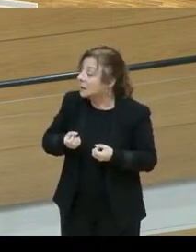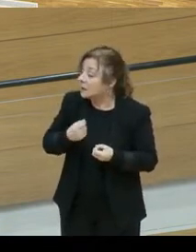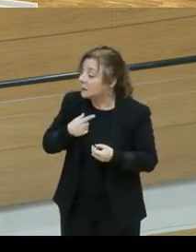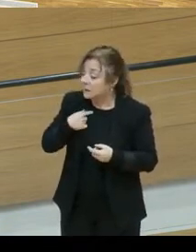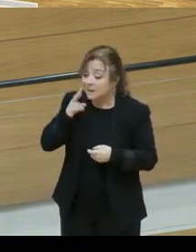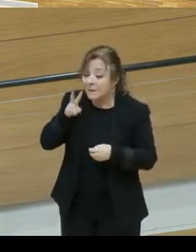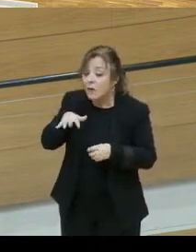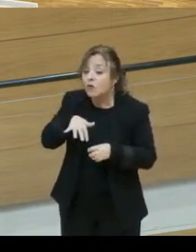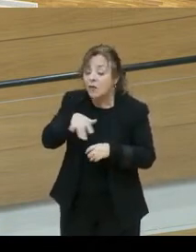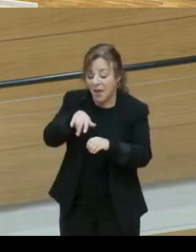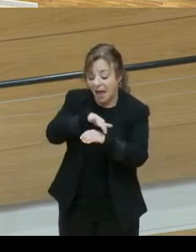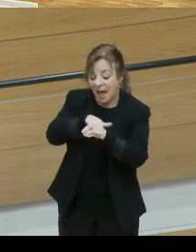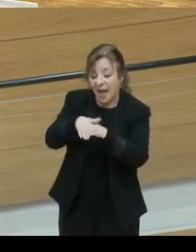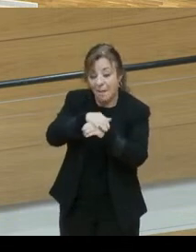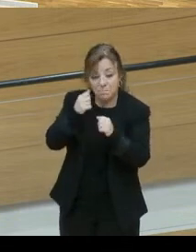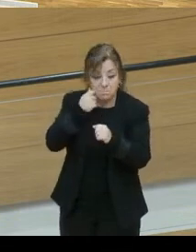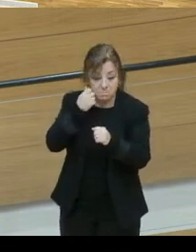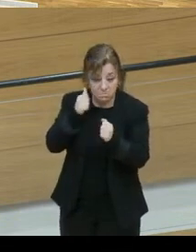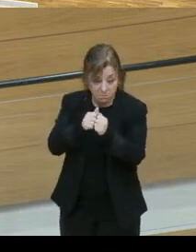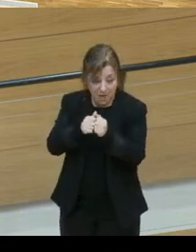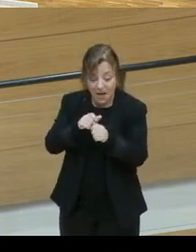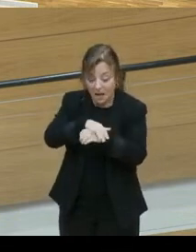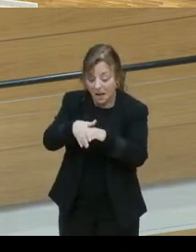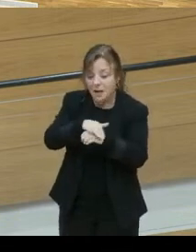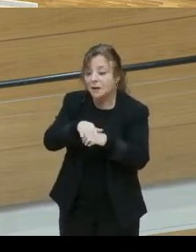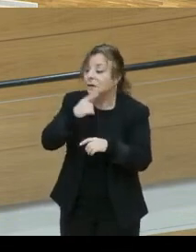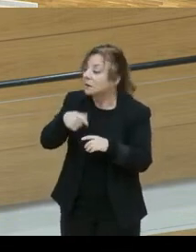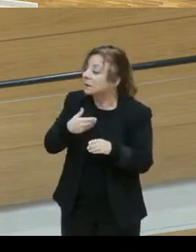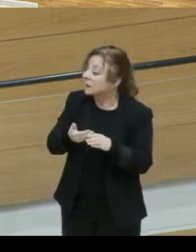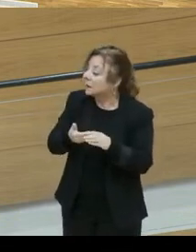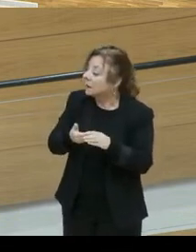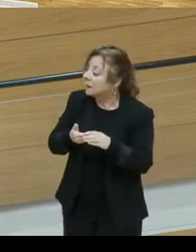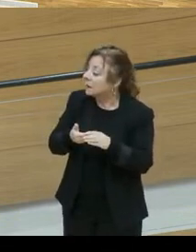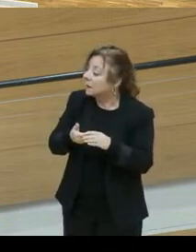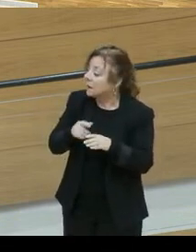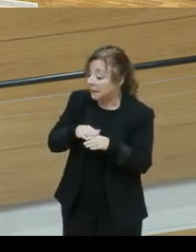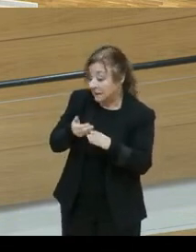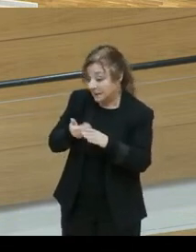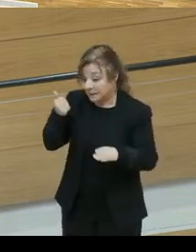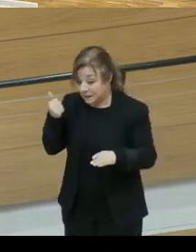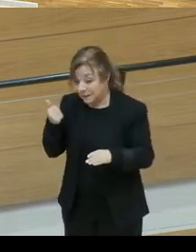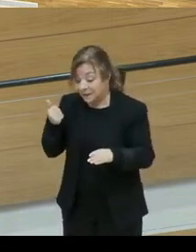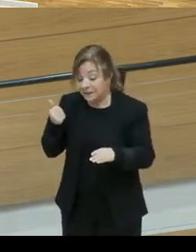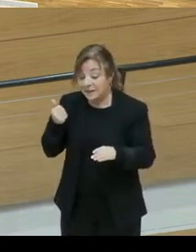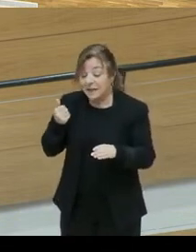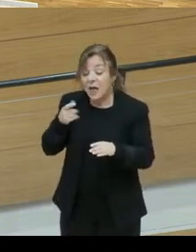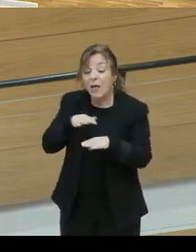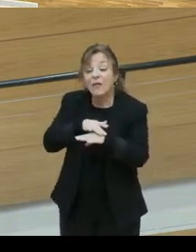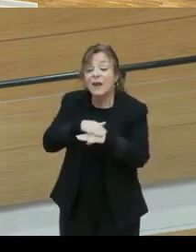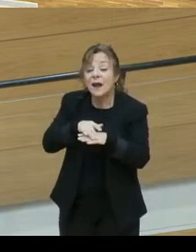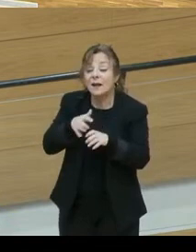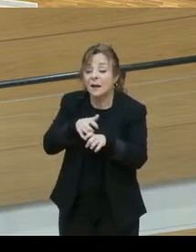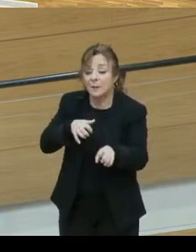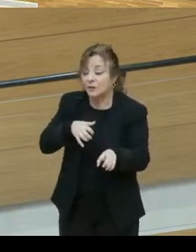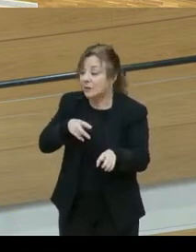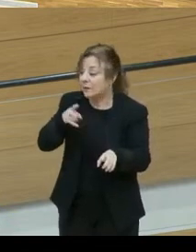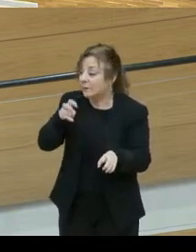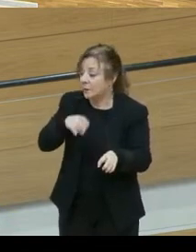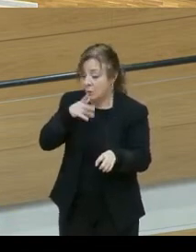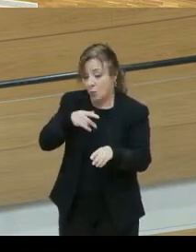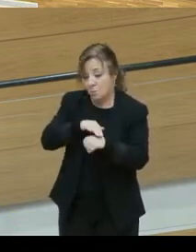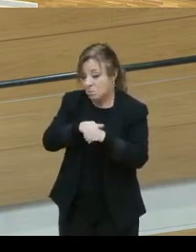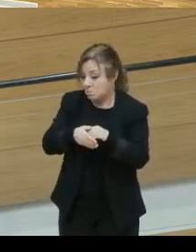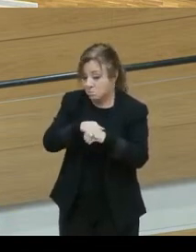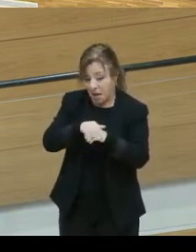cáscara y al extraer las ceras de la pipa de girasol, la mayoría provienen de estas